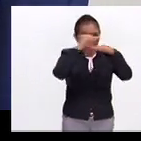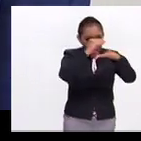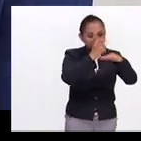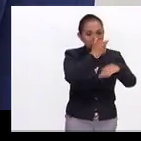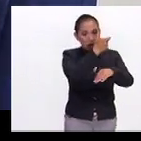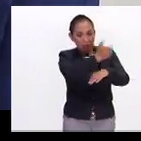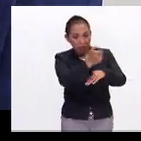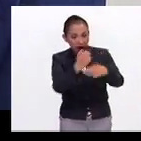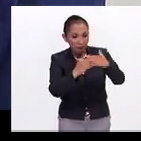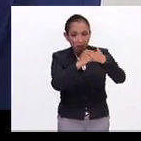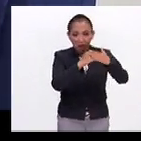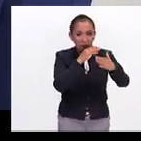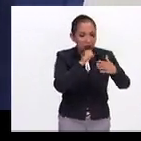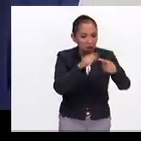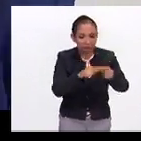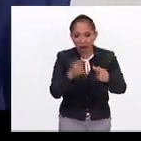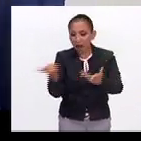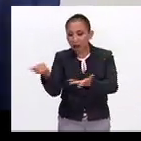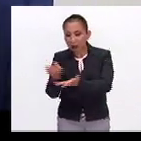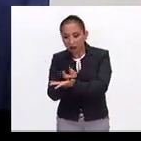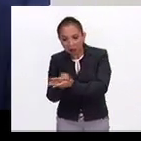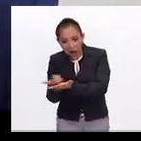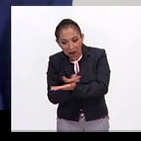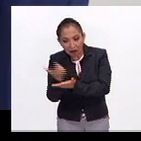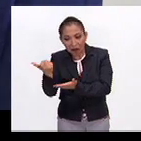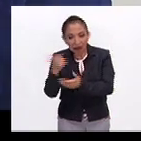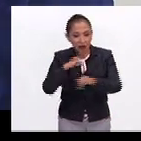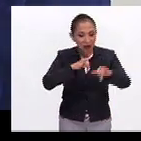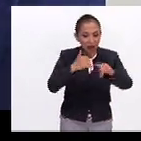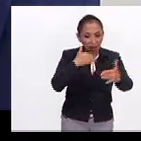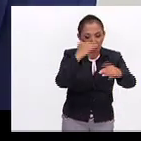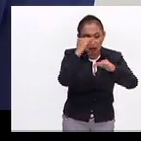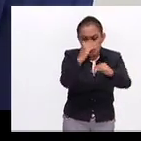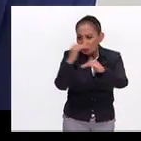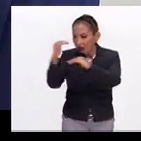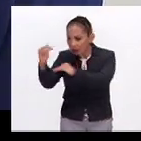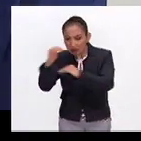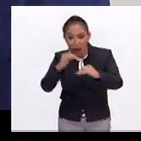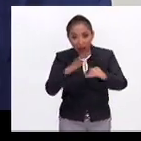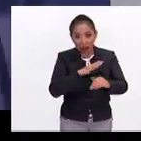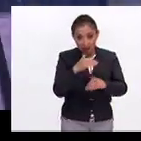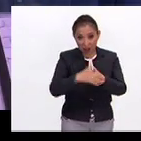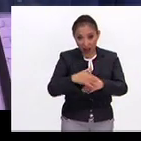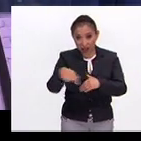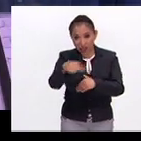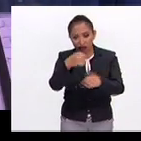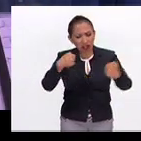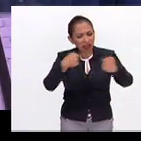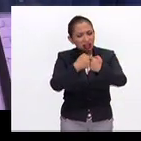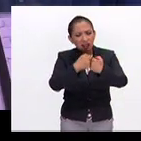geográficas. ¿Qué es una frontera y qué es un muro para usted?